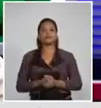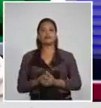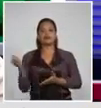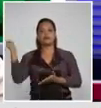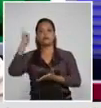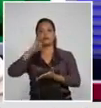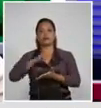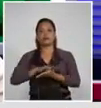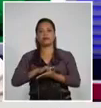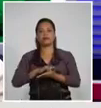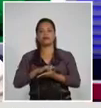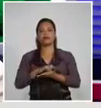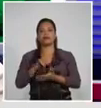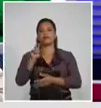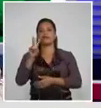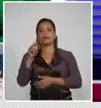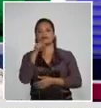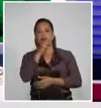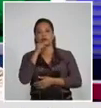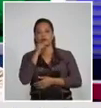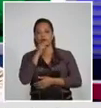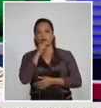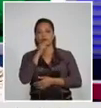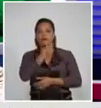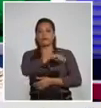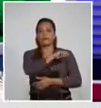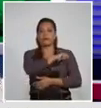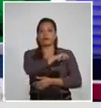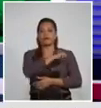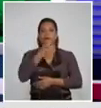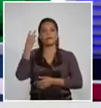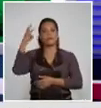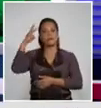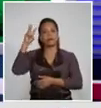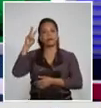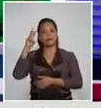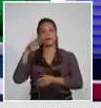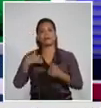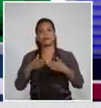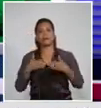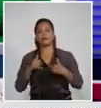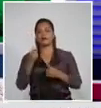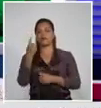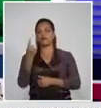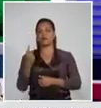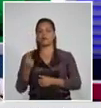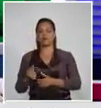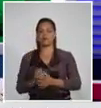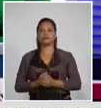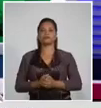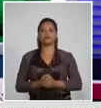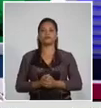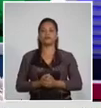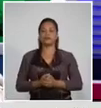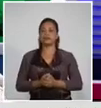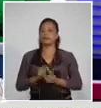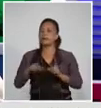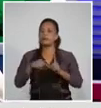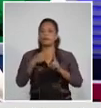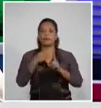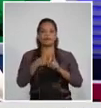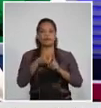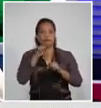2, de España, de México, Panamá, 1 de cada uno. No se confirma ningún caso con